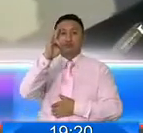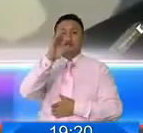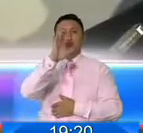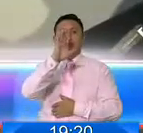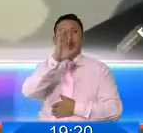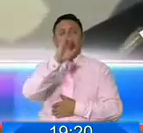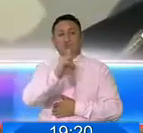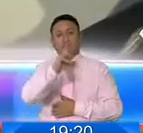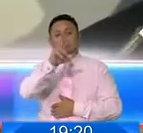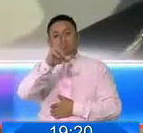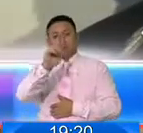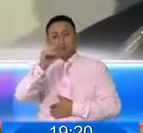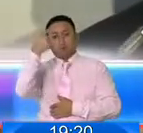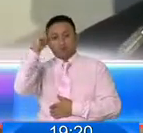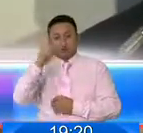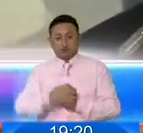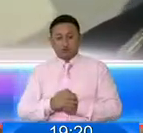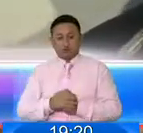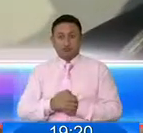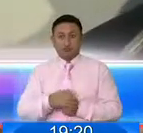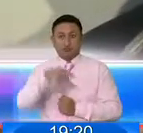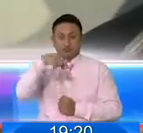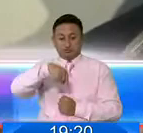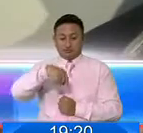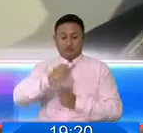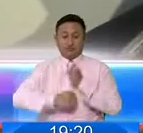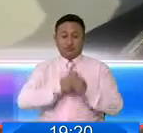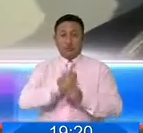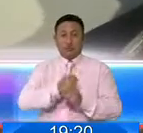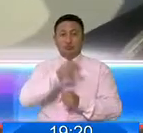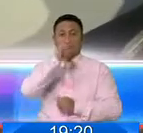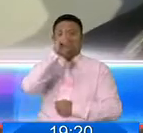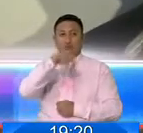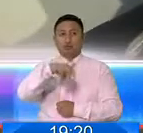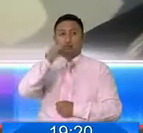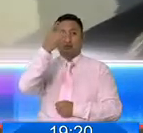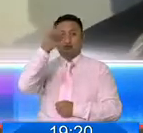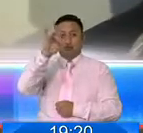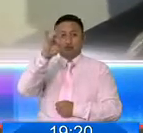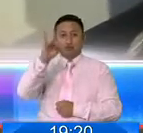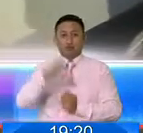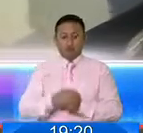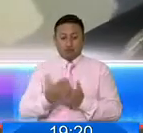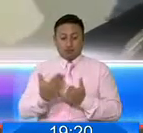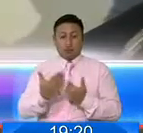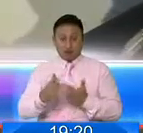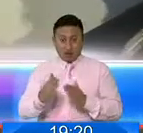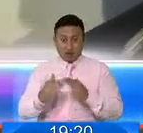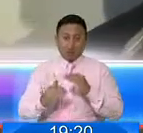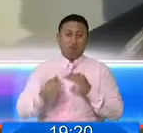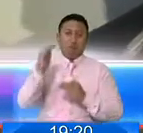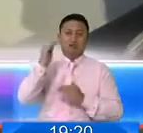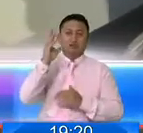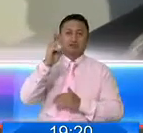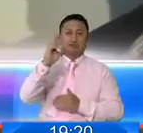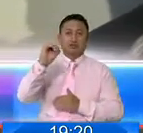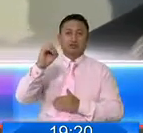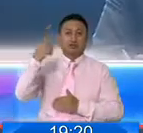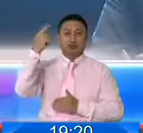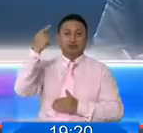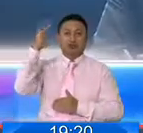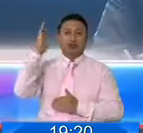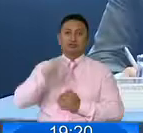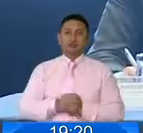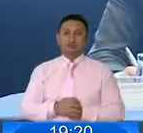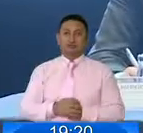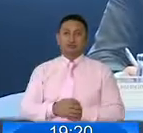630 millones. El primer semestre del 2018 ya superamos la expectativa de los 600 millones de dólares.